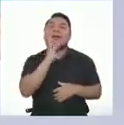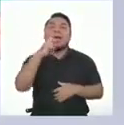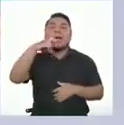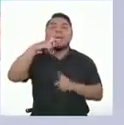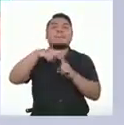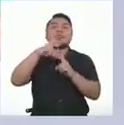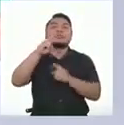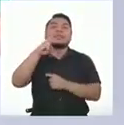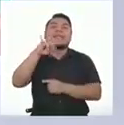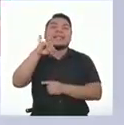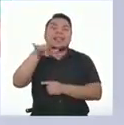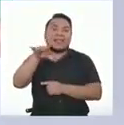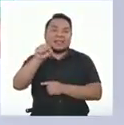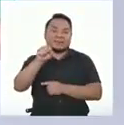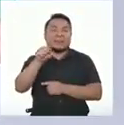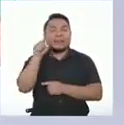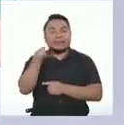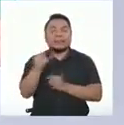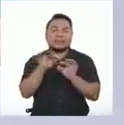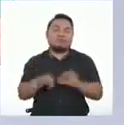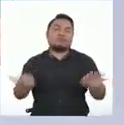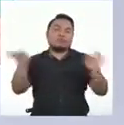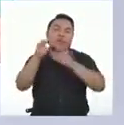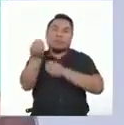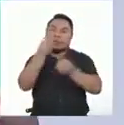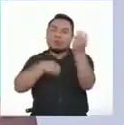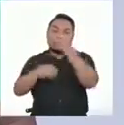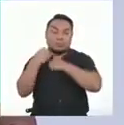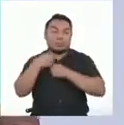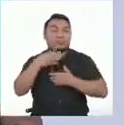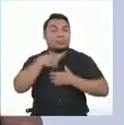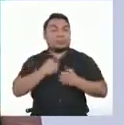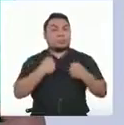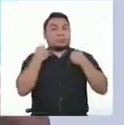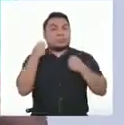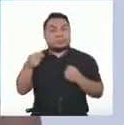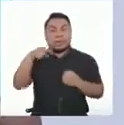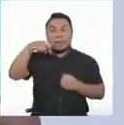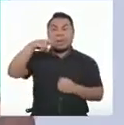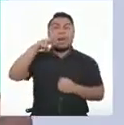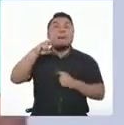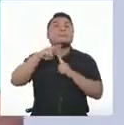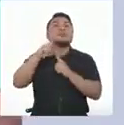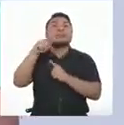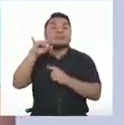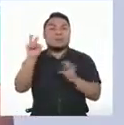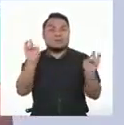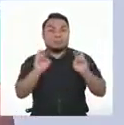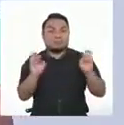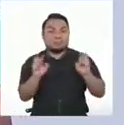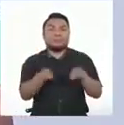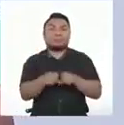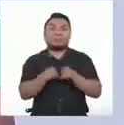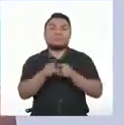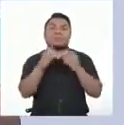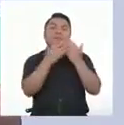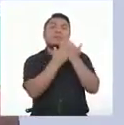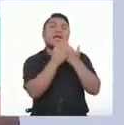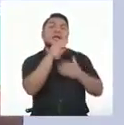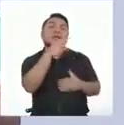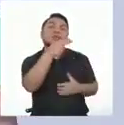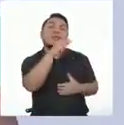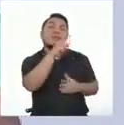un elemento fundamental para nuestra alimentación. Las proteínas Junto a los carbohidratos y a las grasas